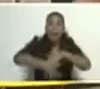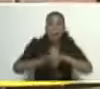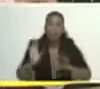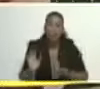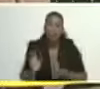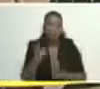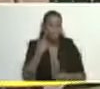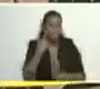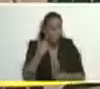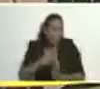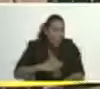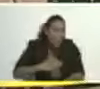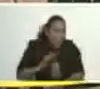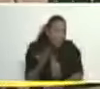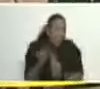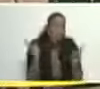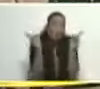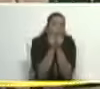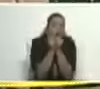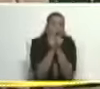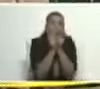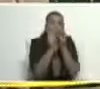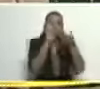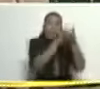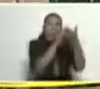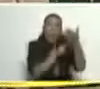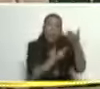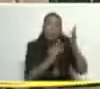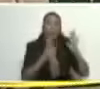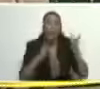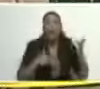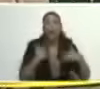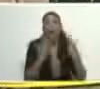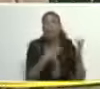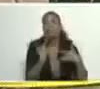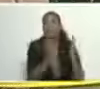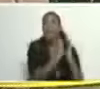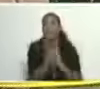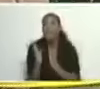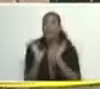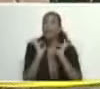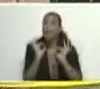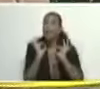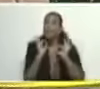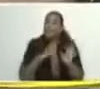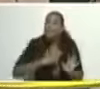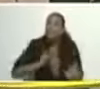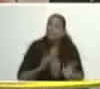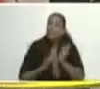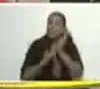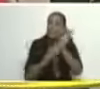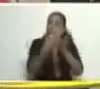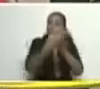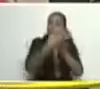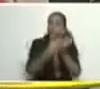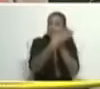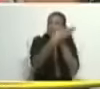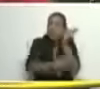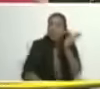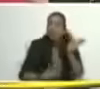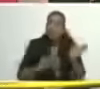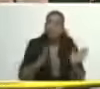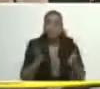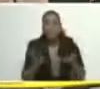quisiera leer brevemente una agenda esencial. Y yo